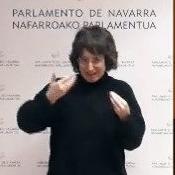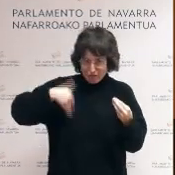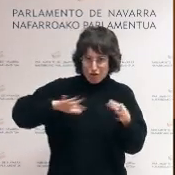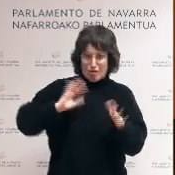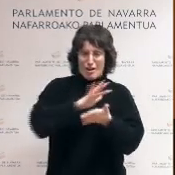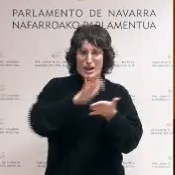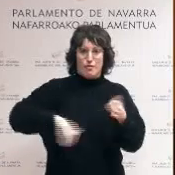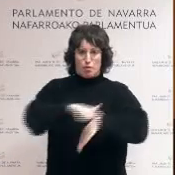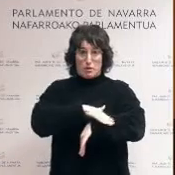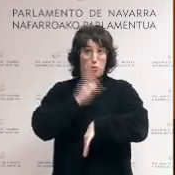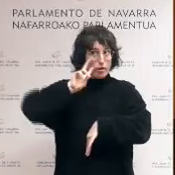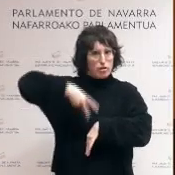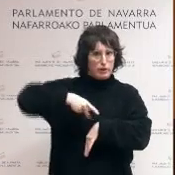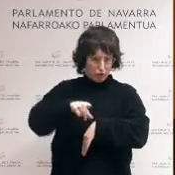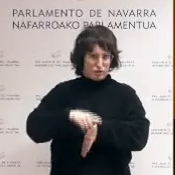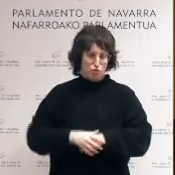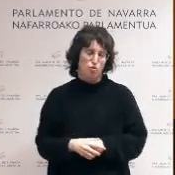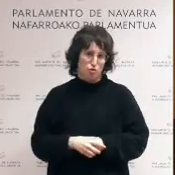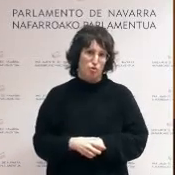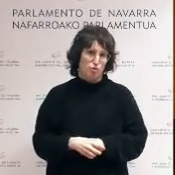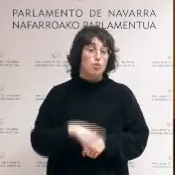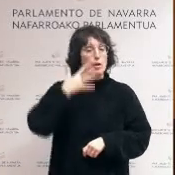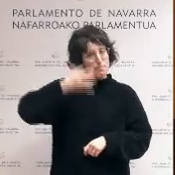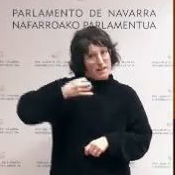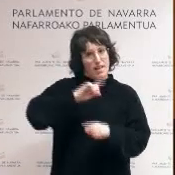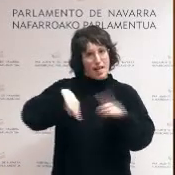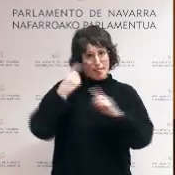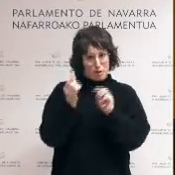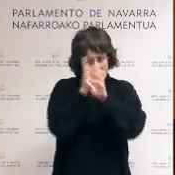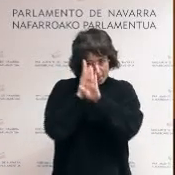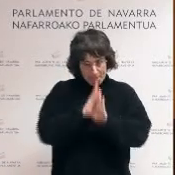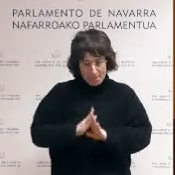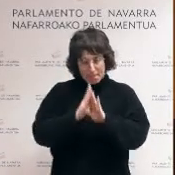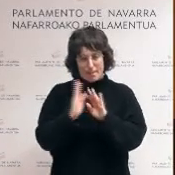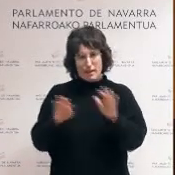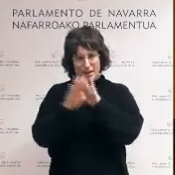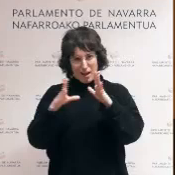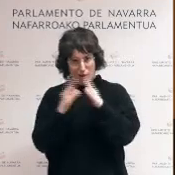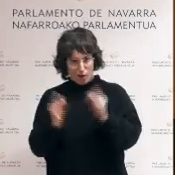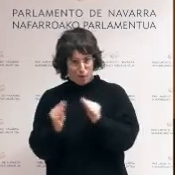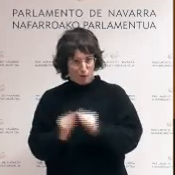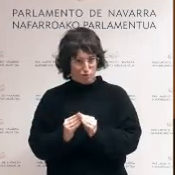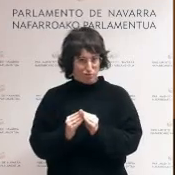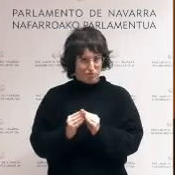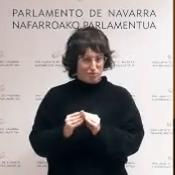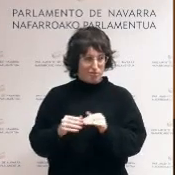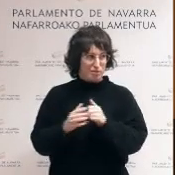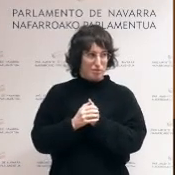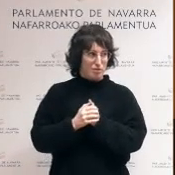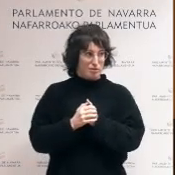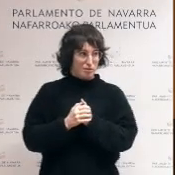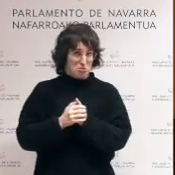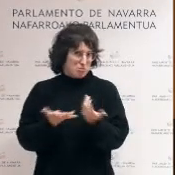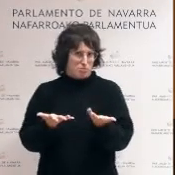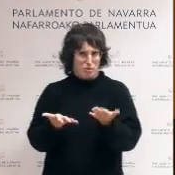Gobierno reconoce esto, aunque es cierto que luego lo oculta en la conclusión. No hay invasión